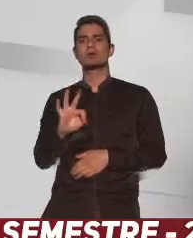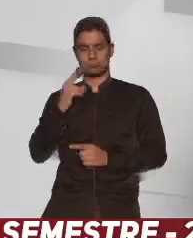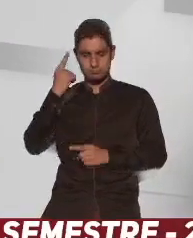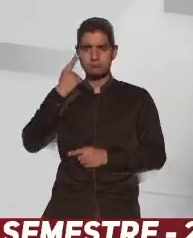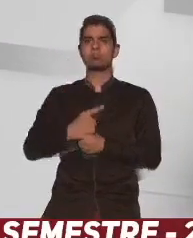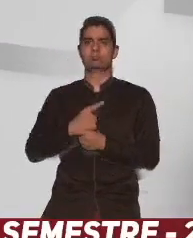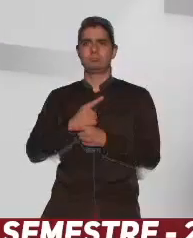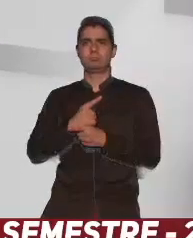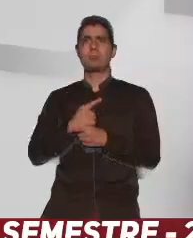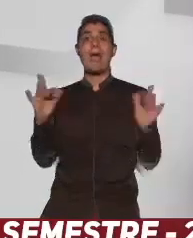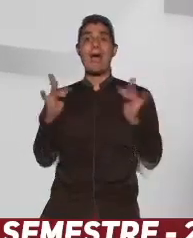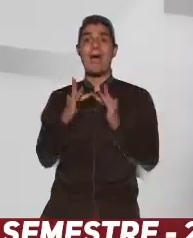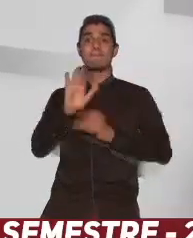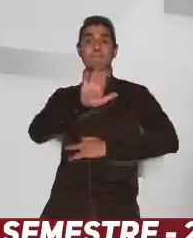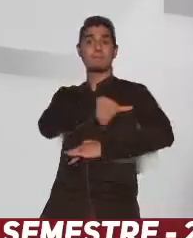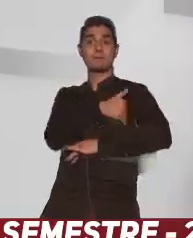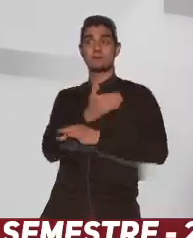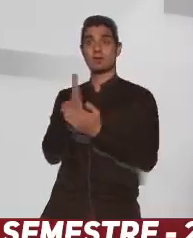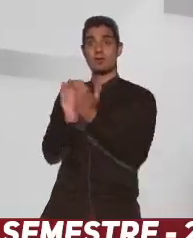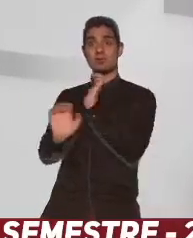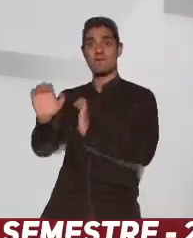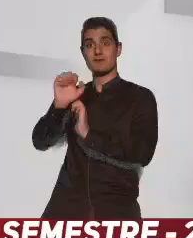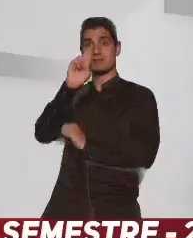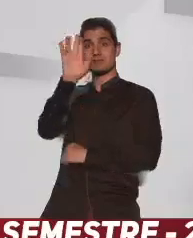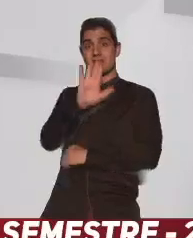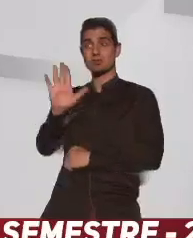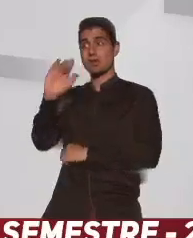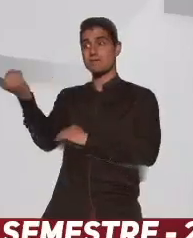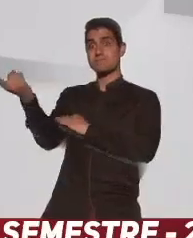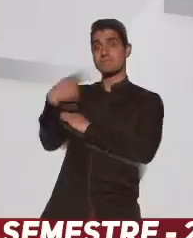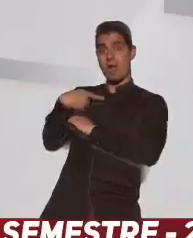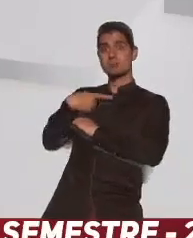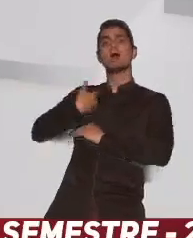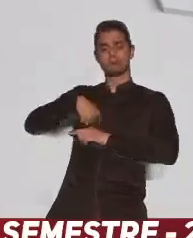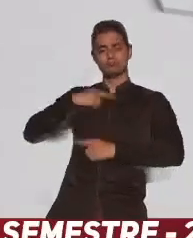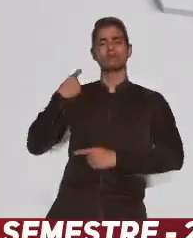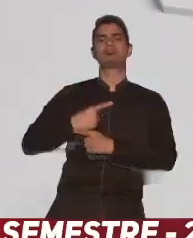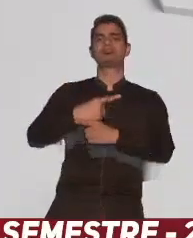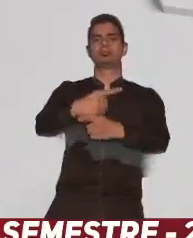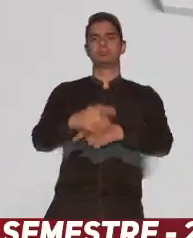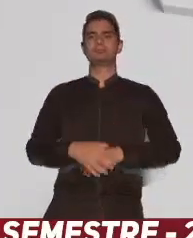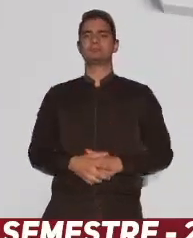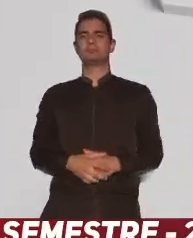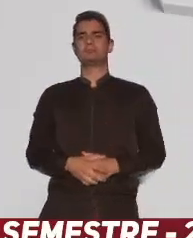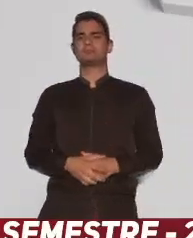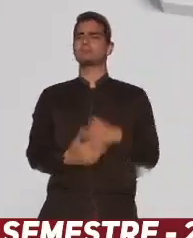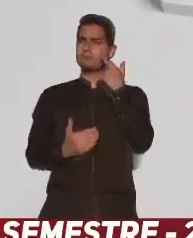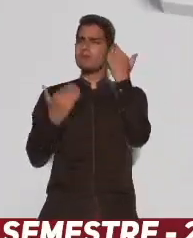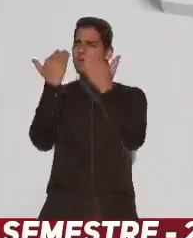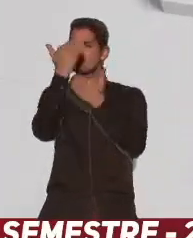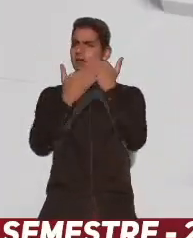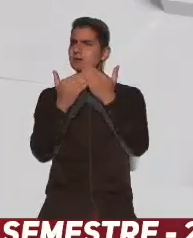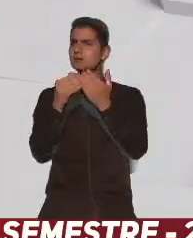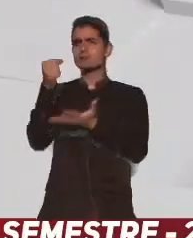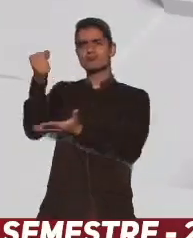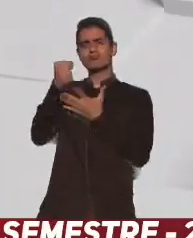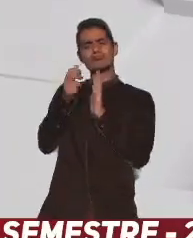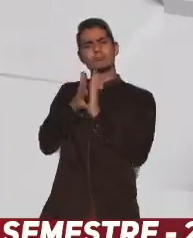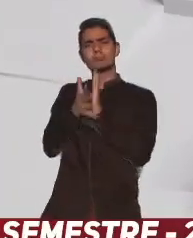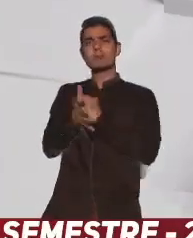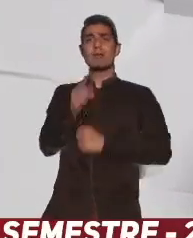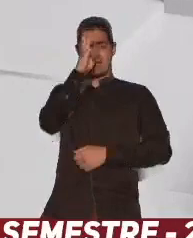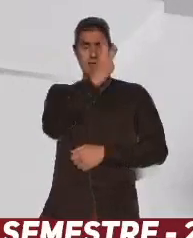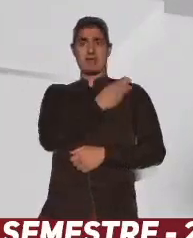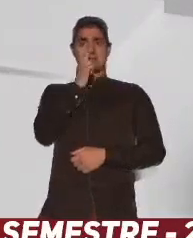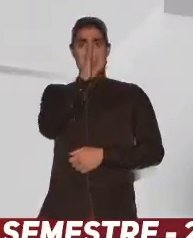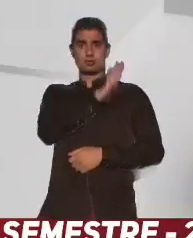Nacional. Análisis de la ejecución presupuestal. El Ejército Nacional dio cumplimiento a la meta del plan de desempeño del Ministerio